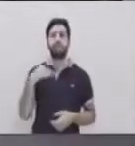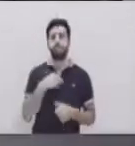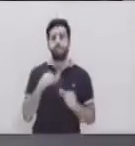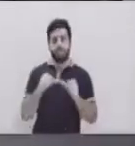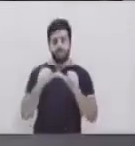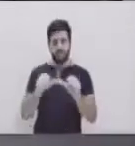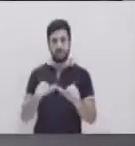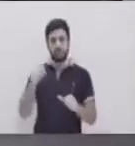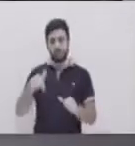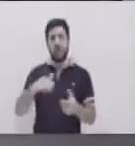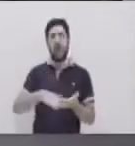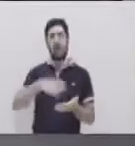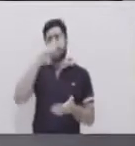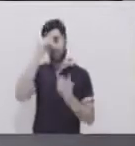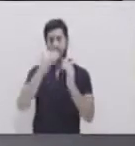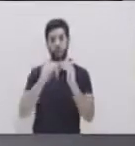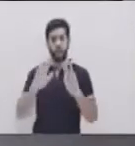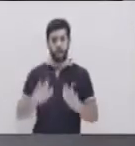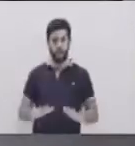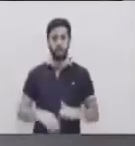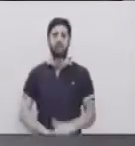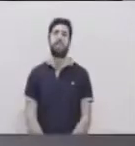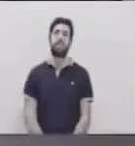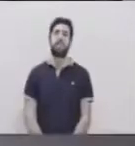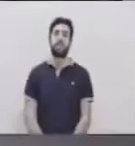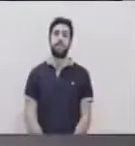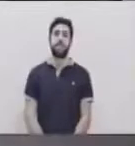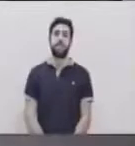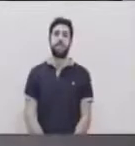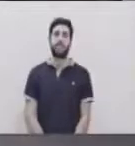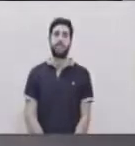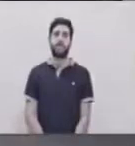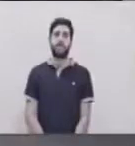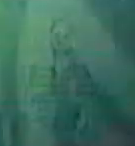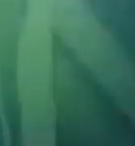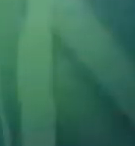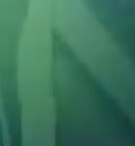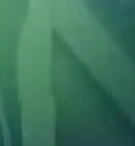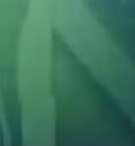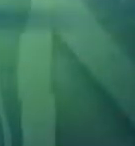Guate. Seguimos con más de su programa Aprendo en Casa.